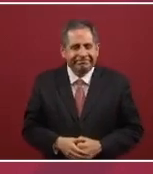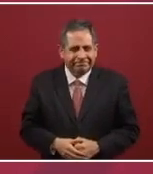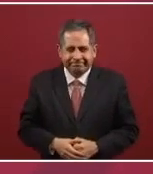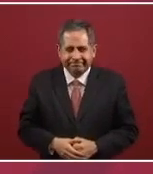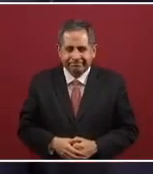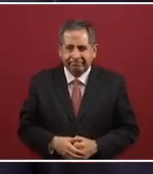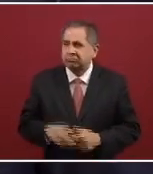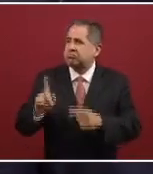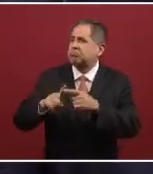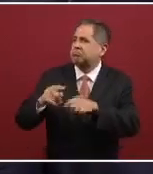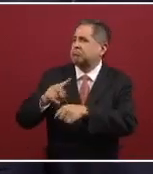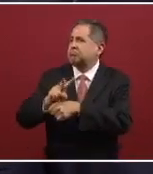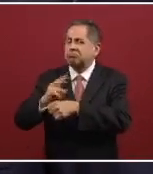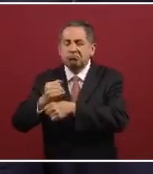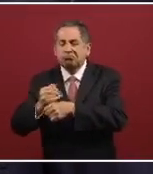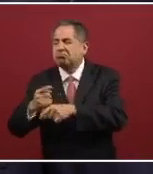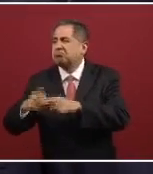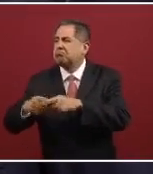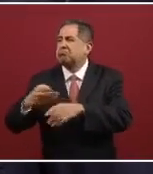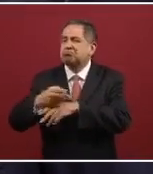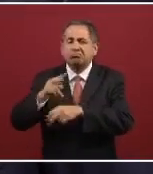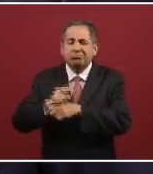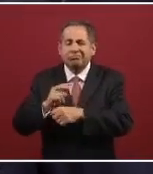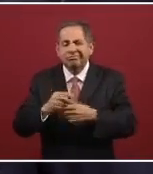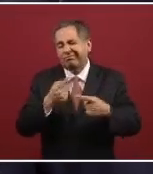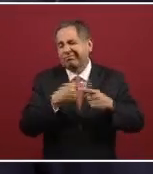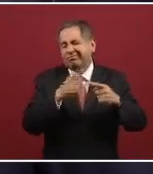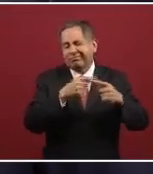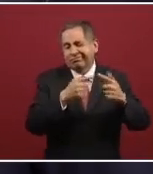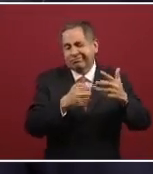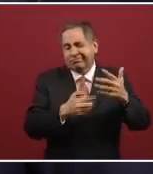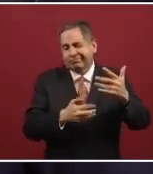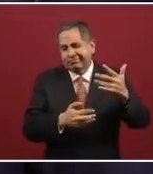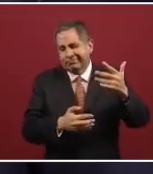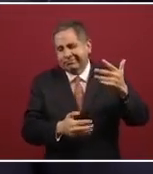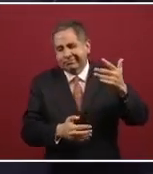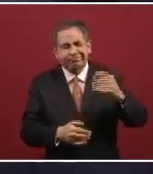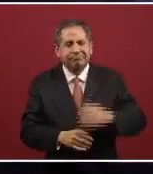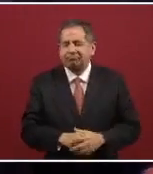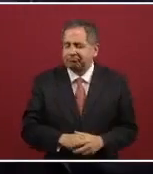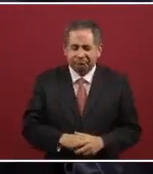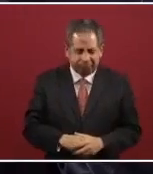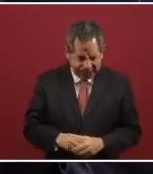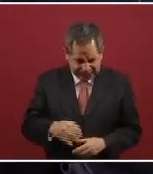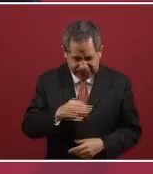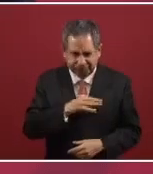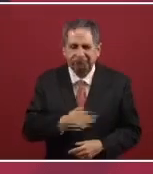y la auditoría, etcétera, etcétera, etcétera, etcétera?